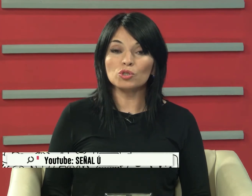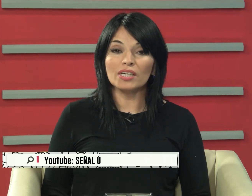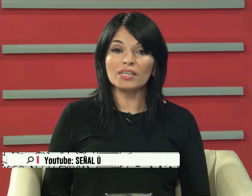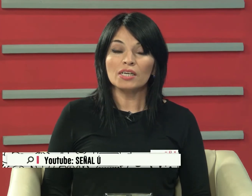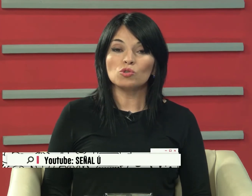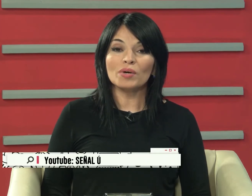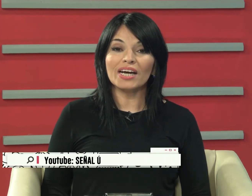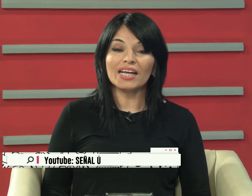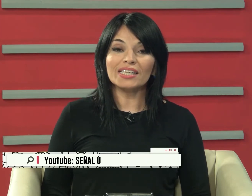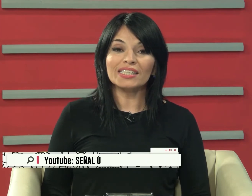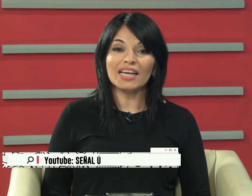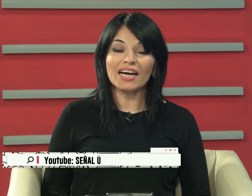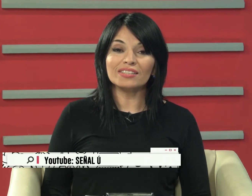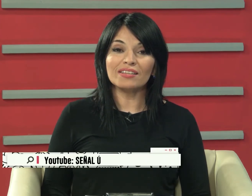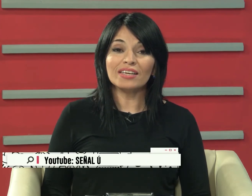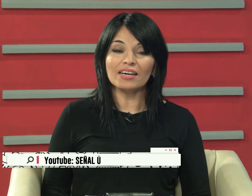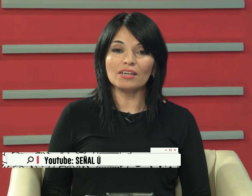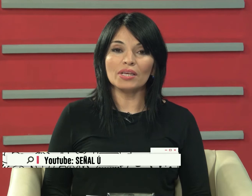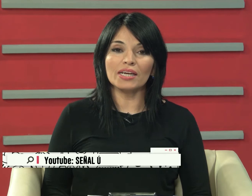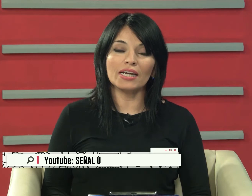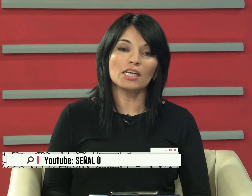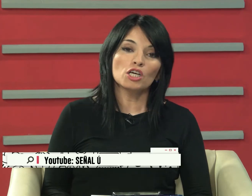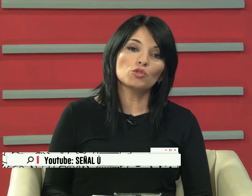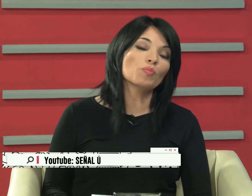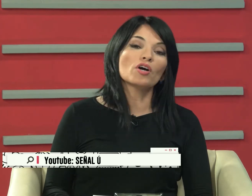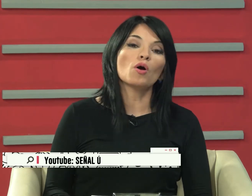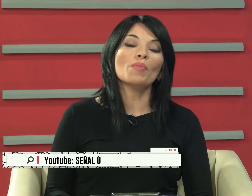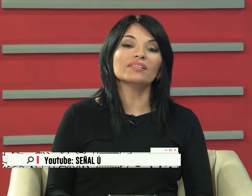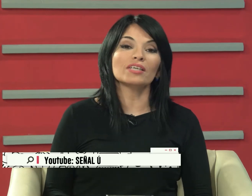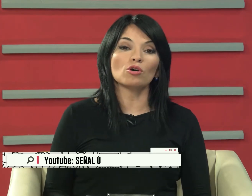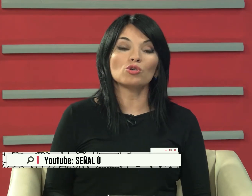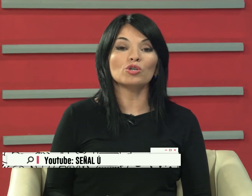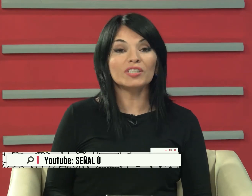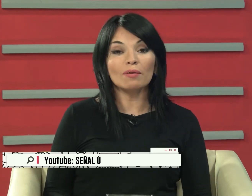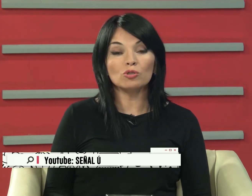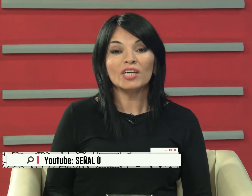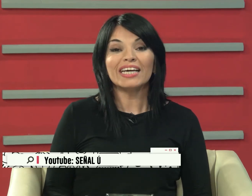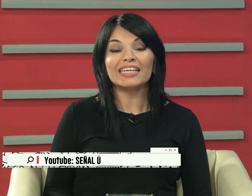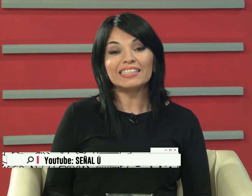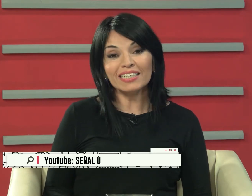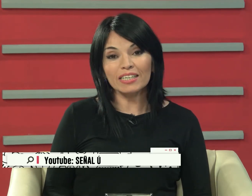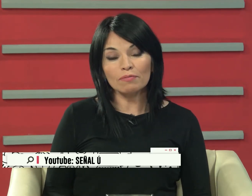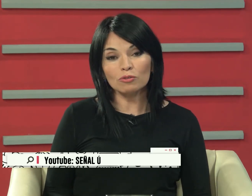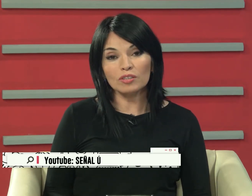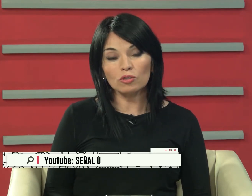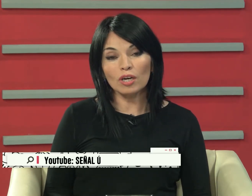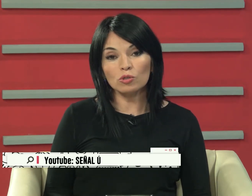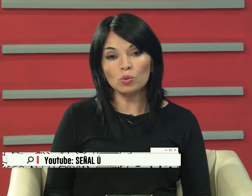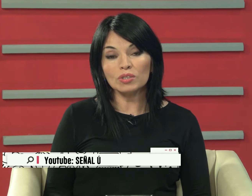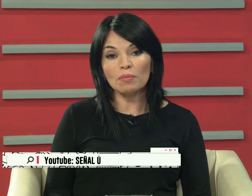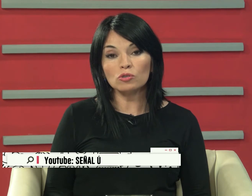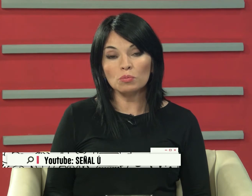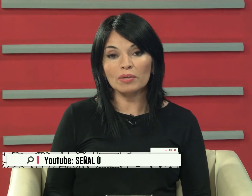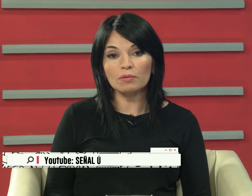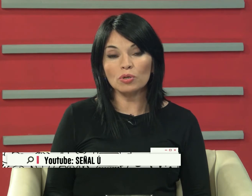que estamos en Supercanal Digital HD a través del canal número 22. Lo decíamos, en el cierre vamos a estar tocando